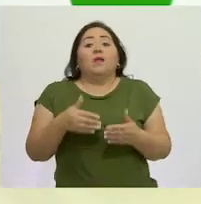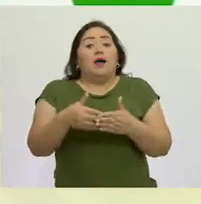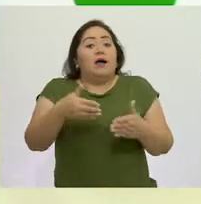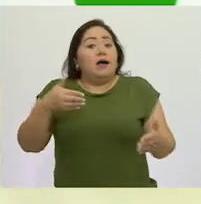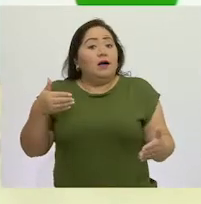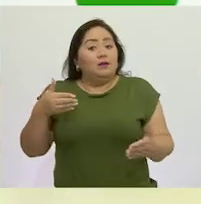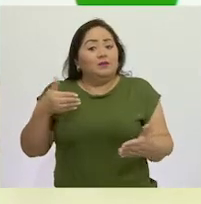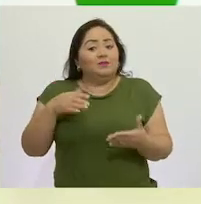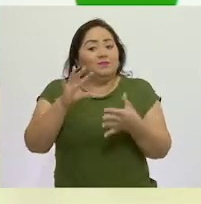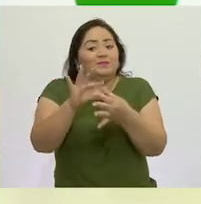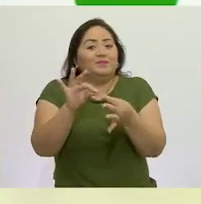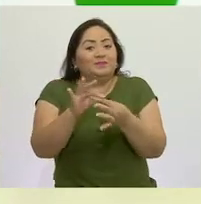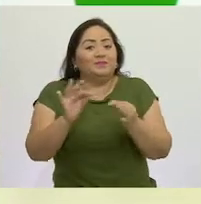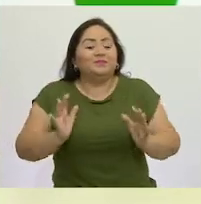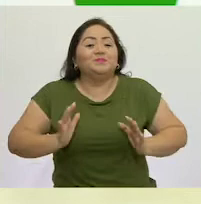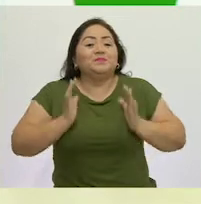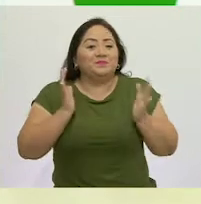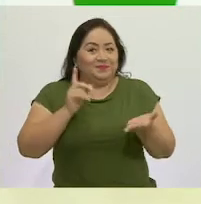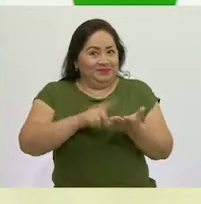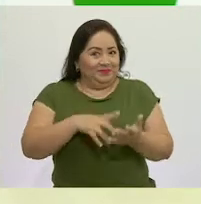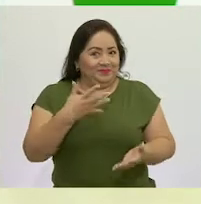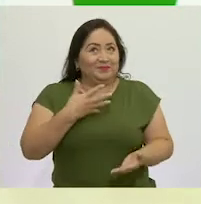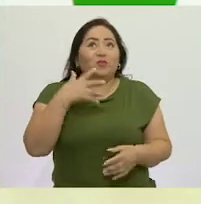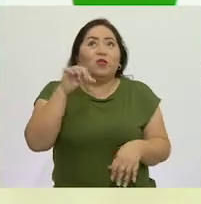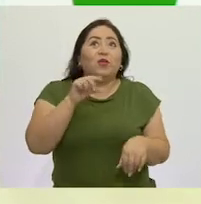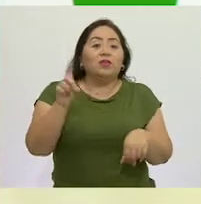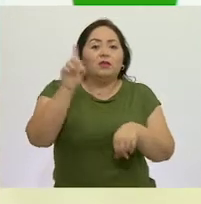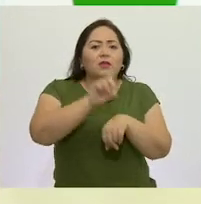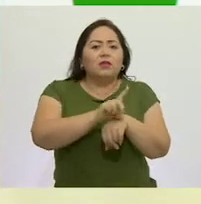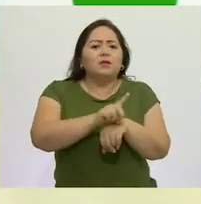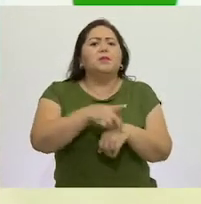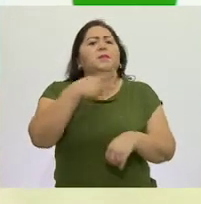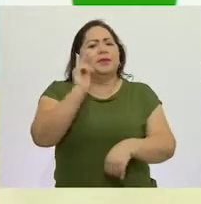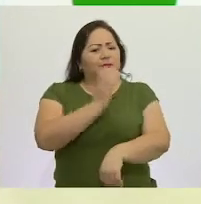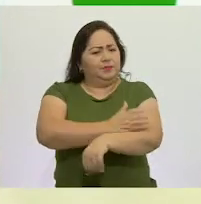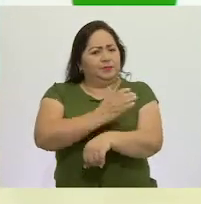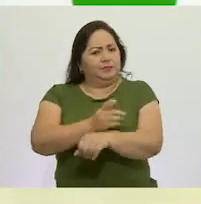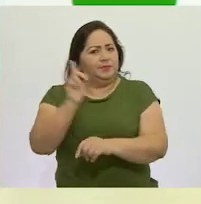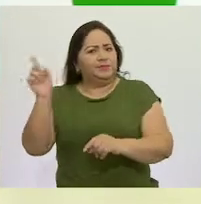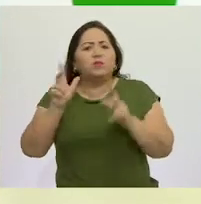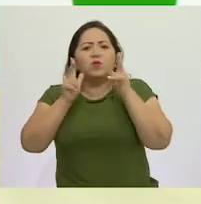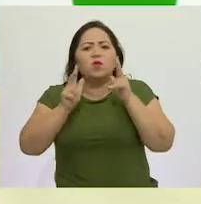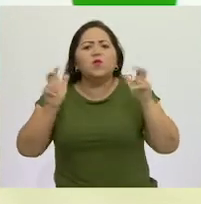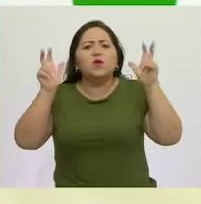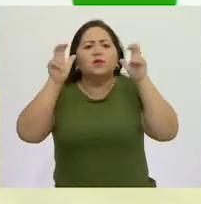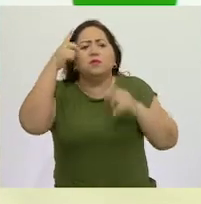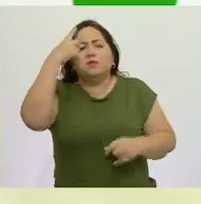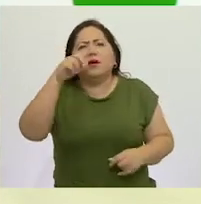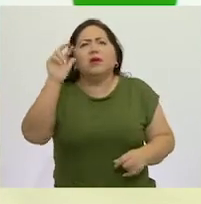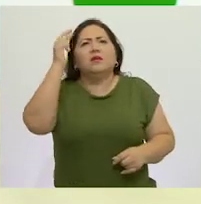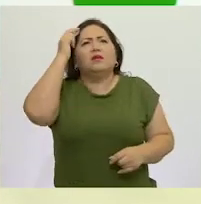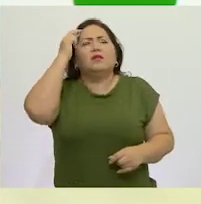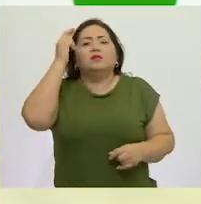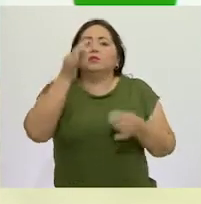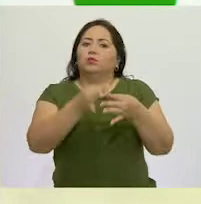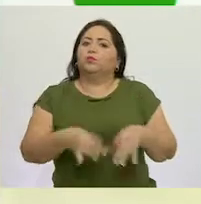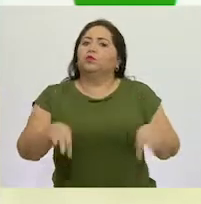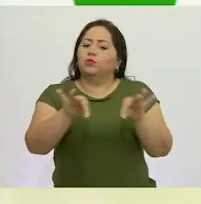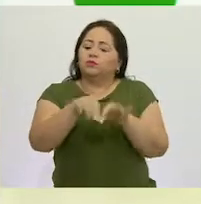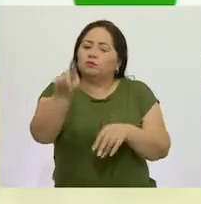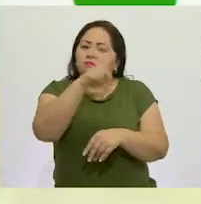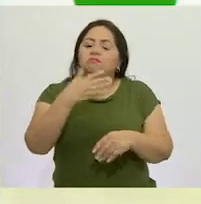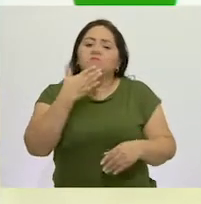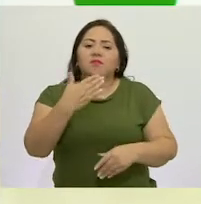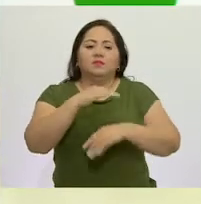Antes de revelarles la sorpresa que les tenemos el día de hoy, acompáñenos con Ajolisto para que nos recuerde la importancia de